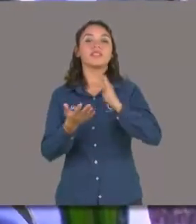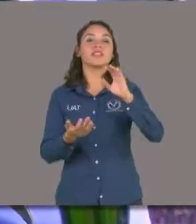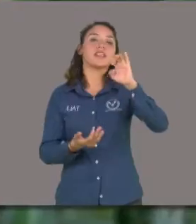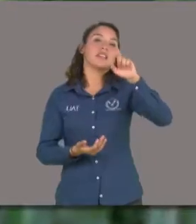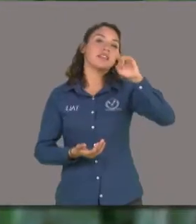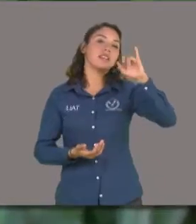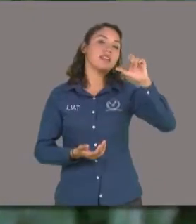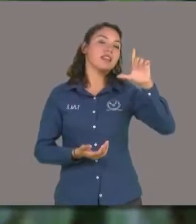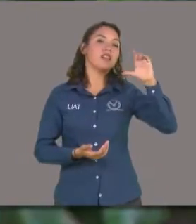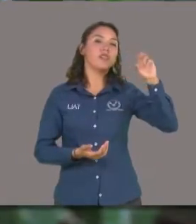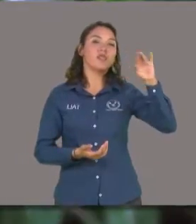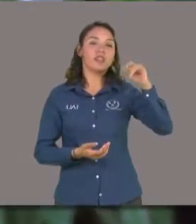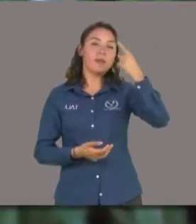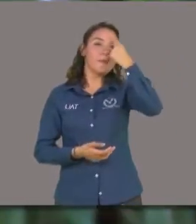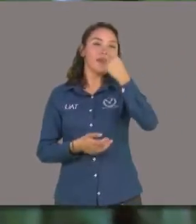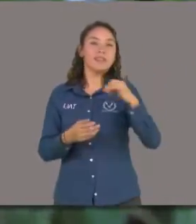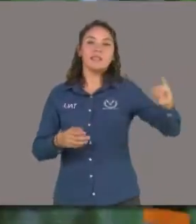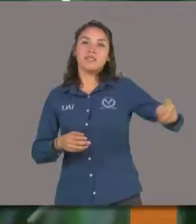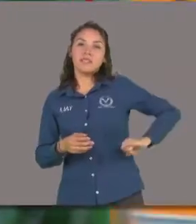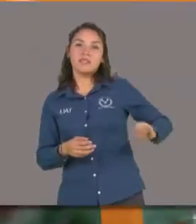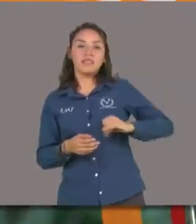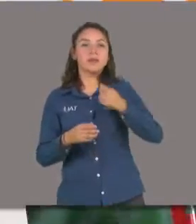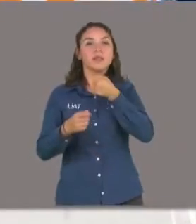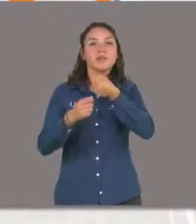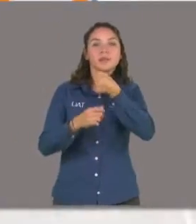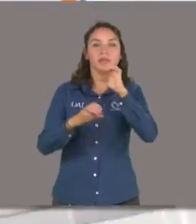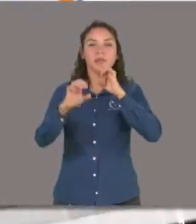de Todos, la Autónoma de Tamaulipas.